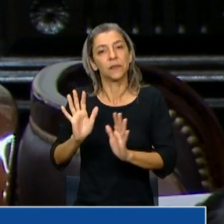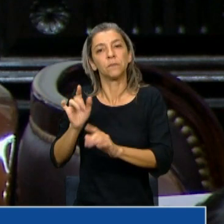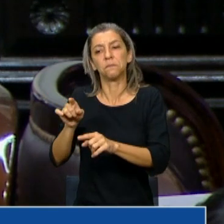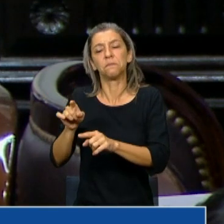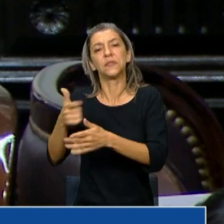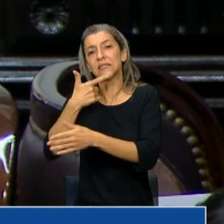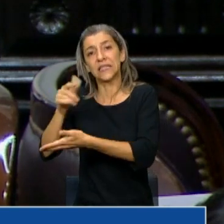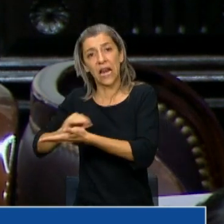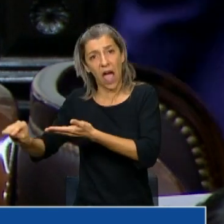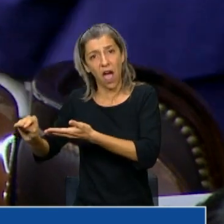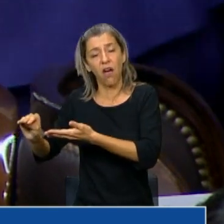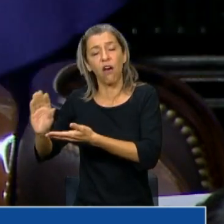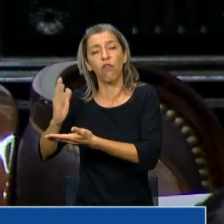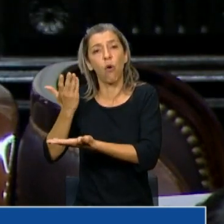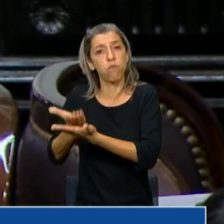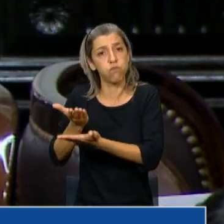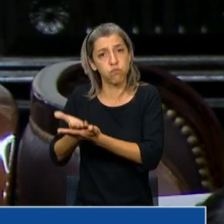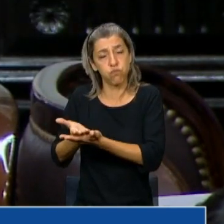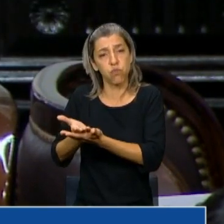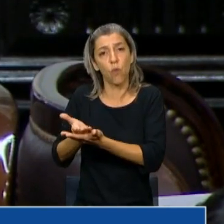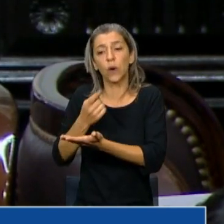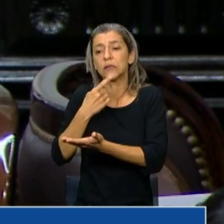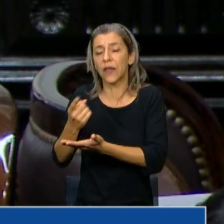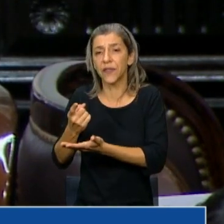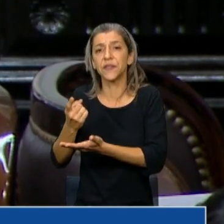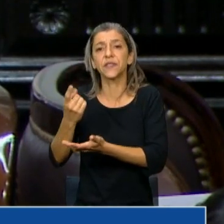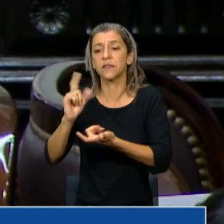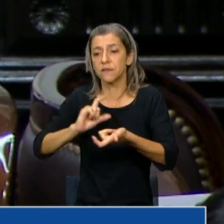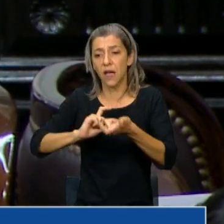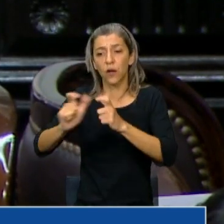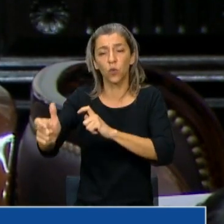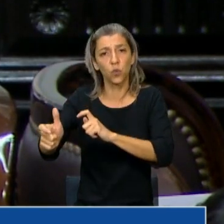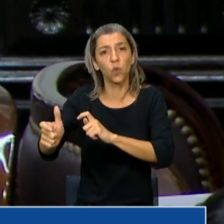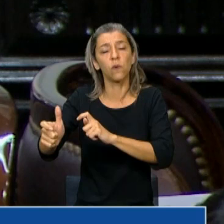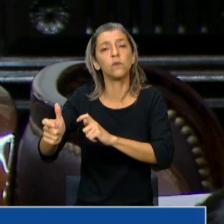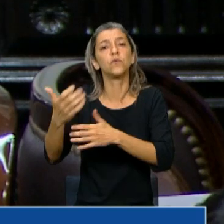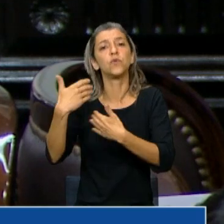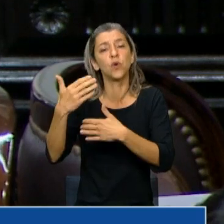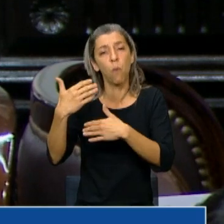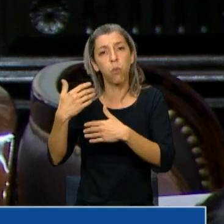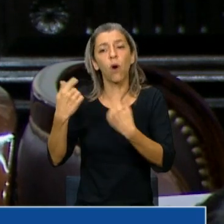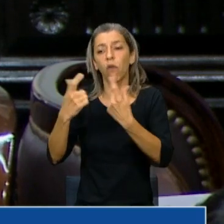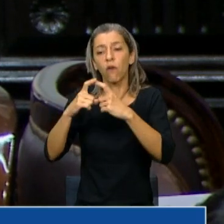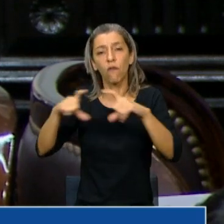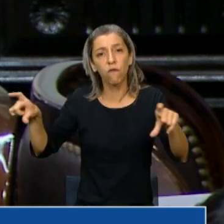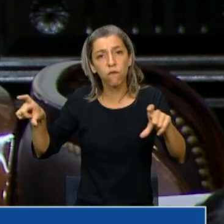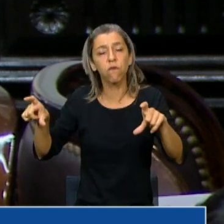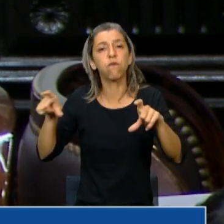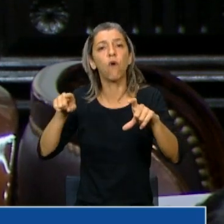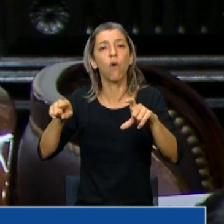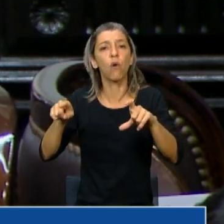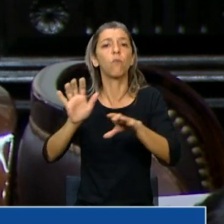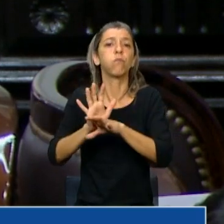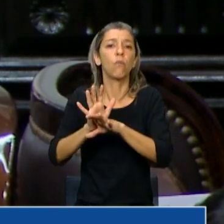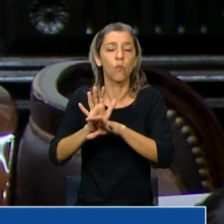el Senado plantea un ajuste que deberá efectuarse utilizando un coeficiente conformado por la